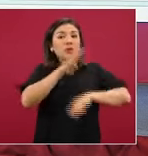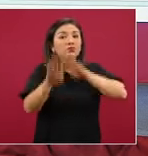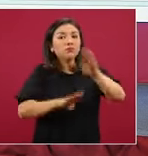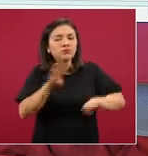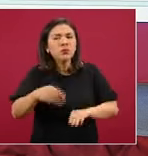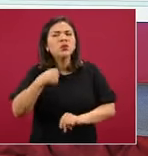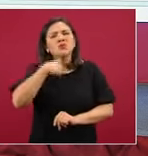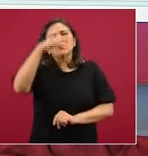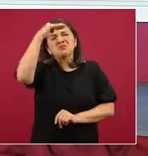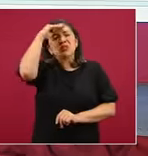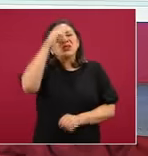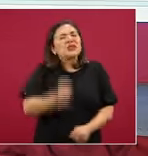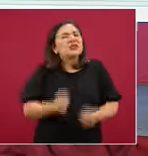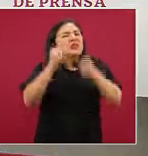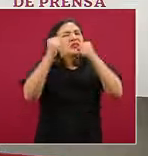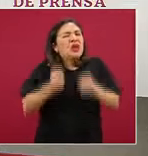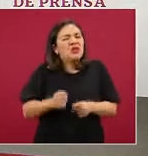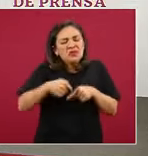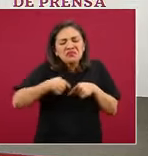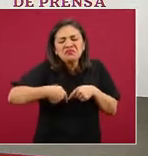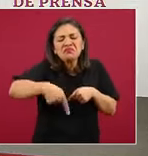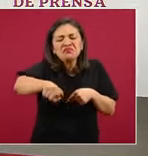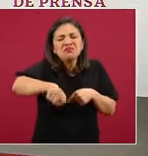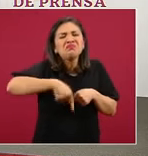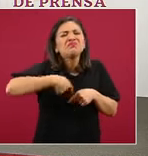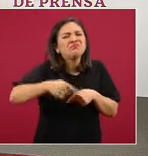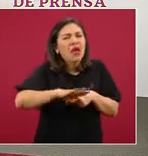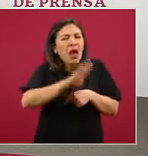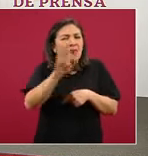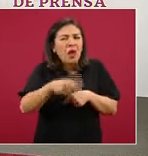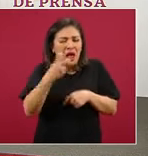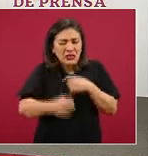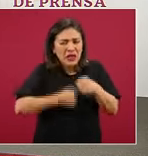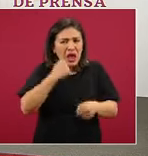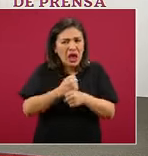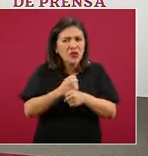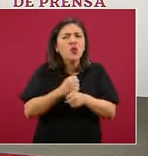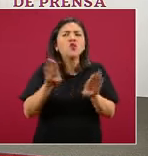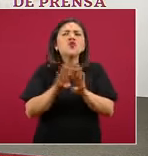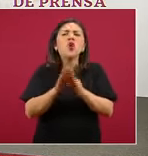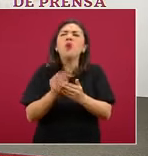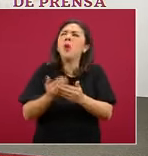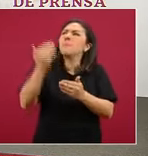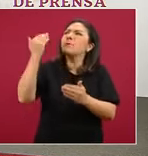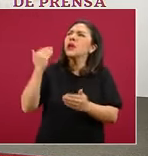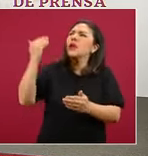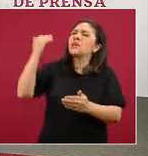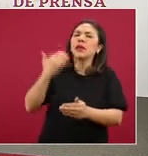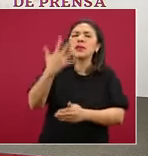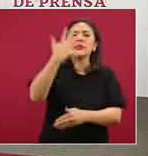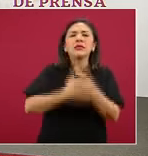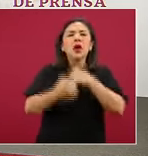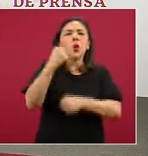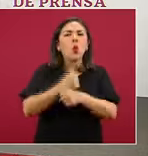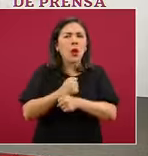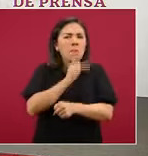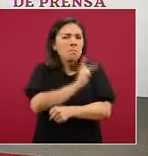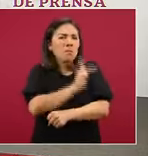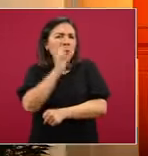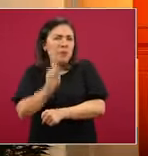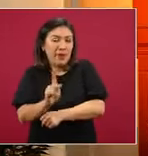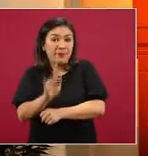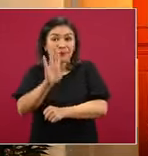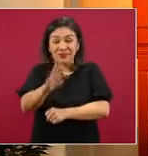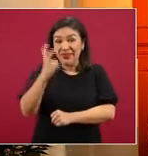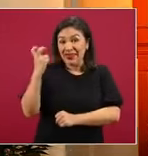esperadas, y esto es lo que se hubiera esperado si tomamos en cuenta lo esperado como el promedio de los últimos 5 años. Lo que tomamos